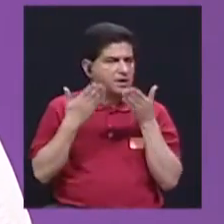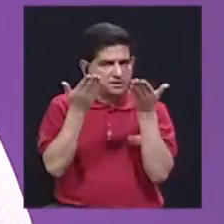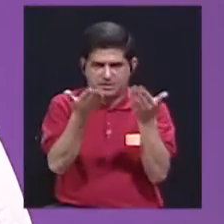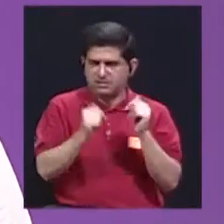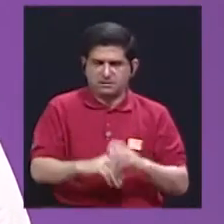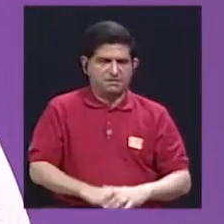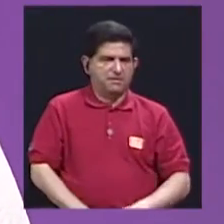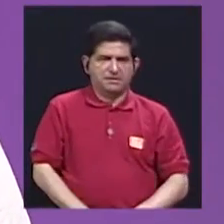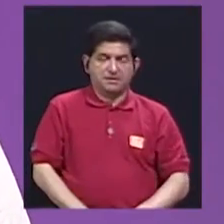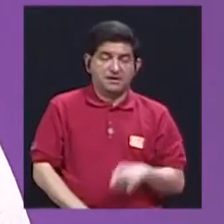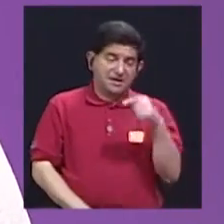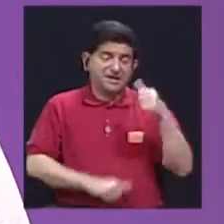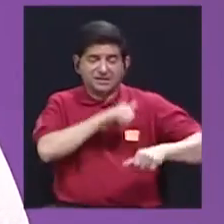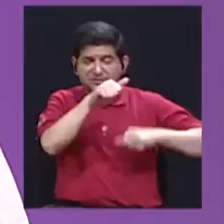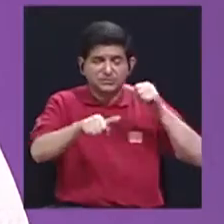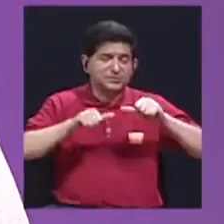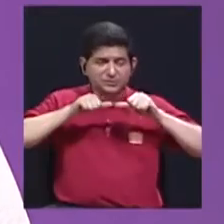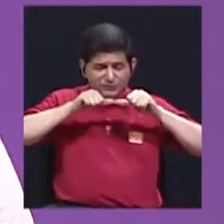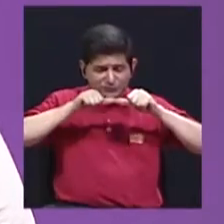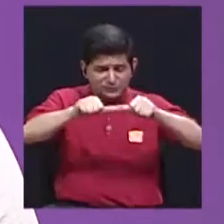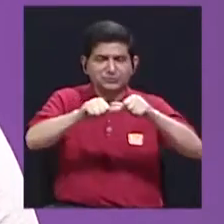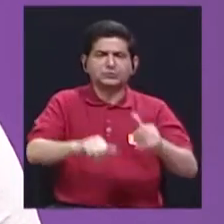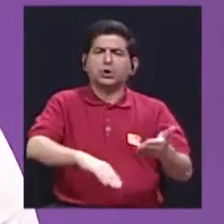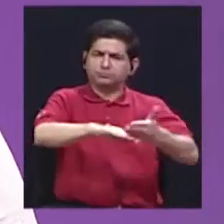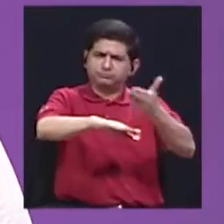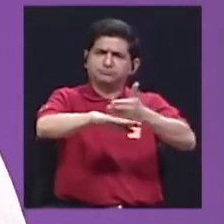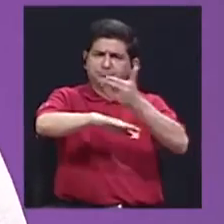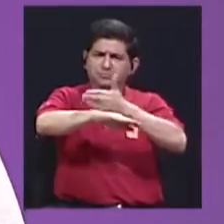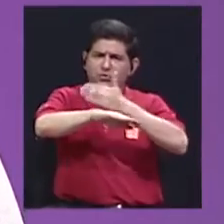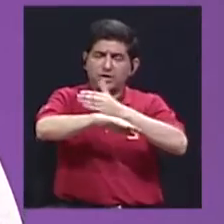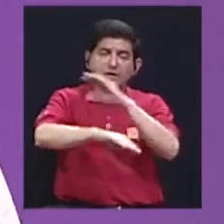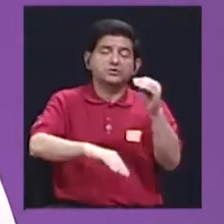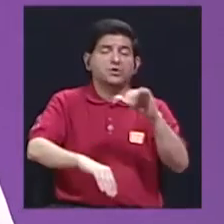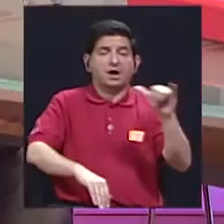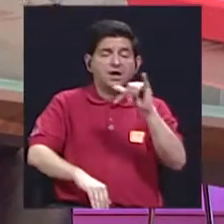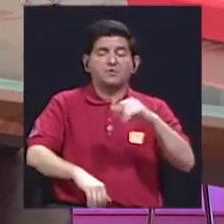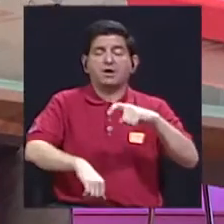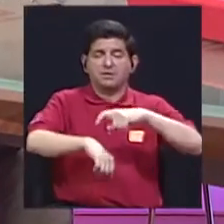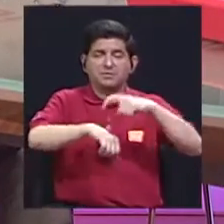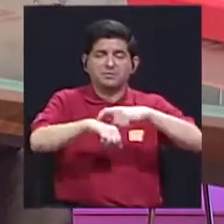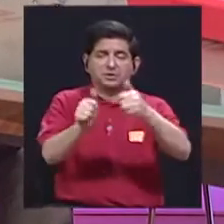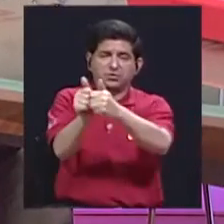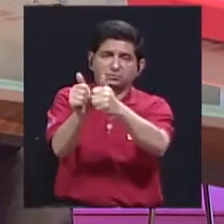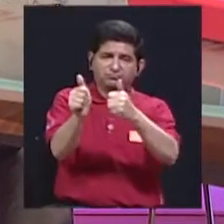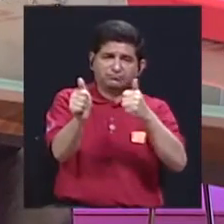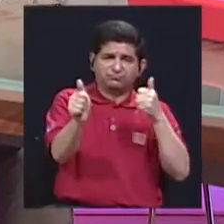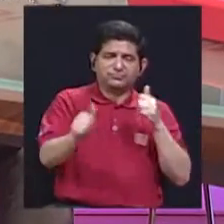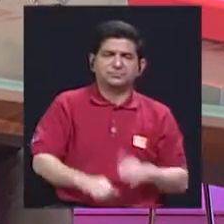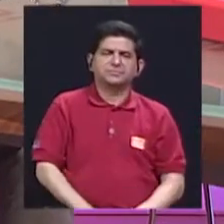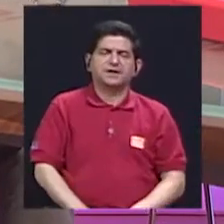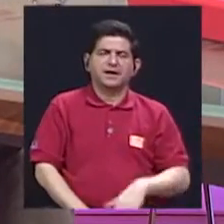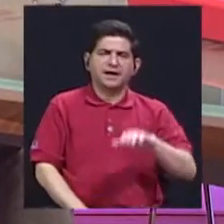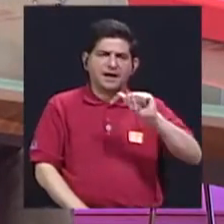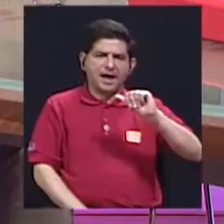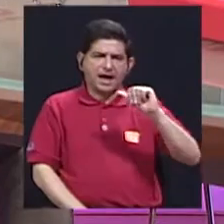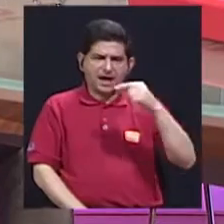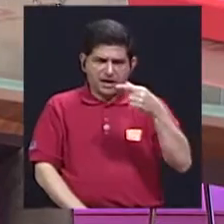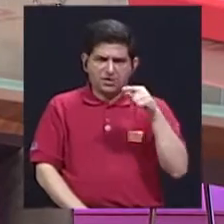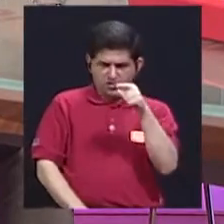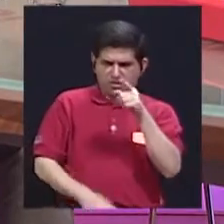entonces es una lucha continua con avances y retrocesos a la gloria